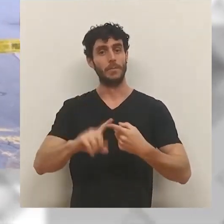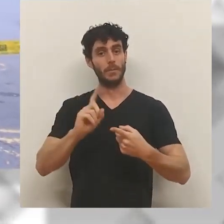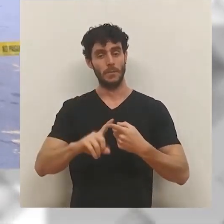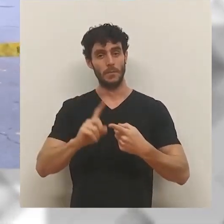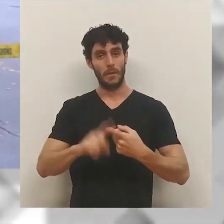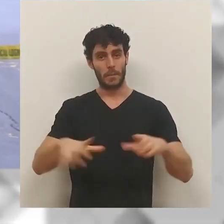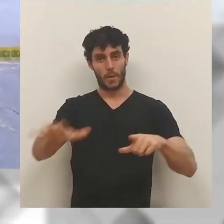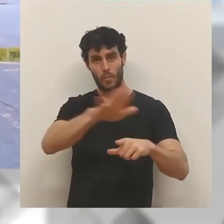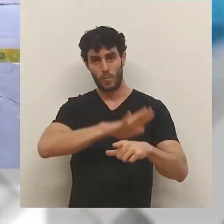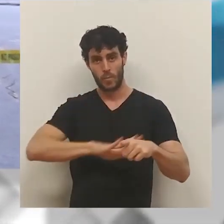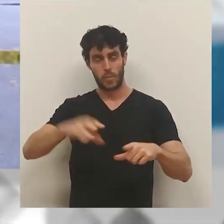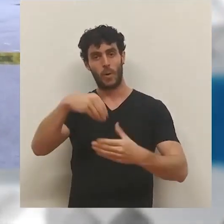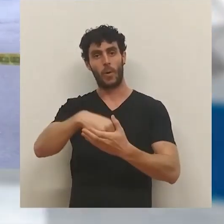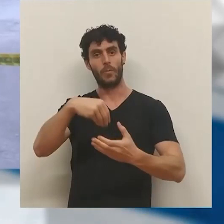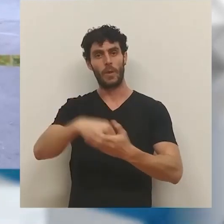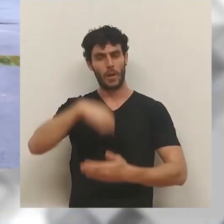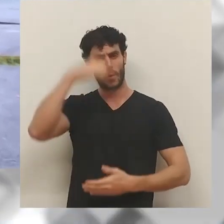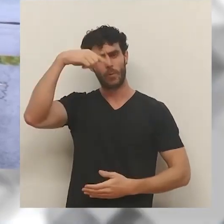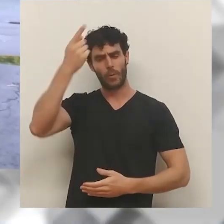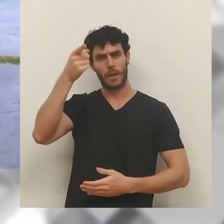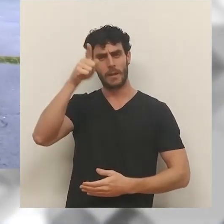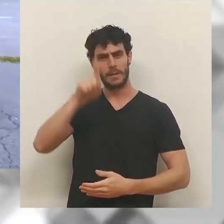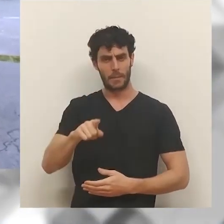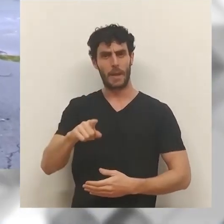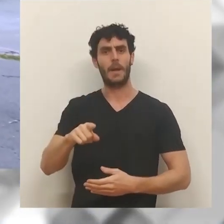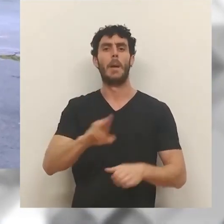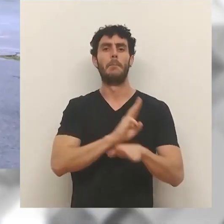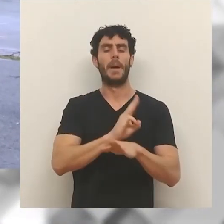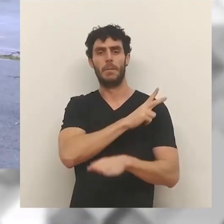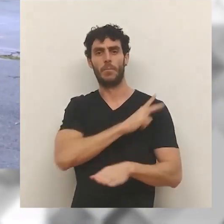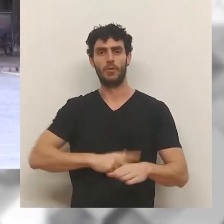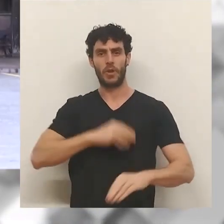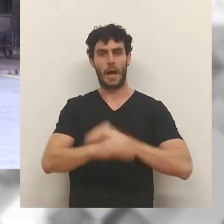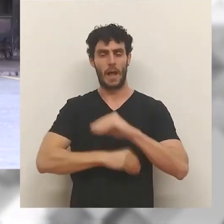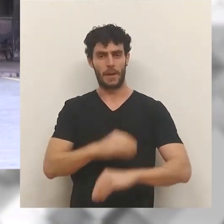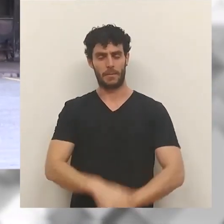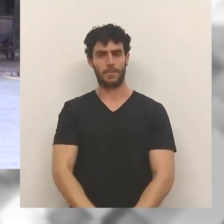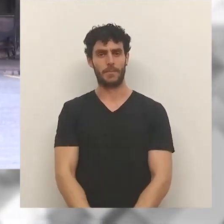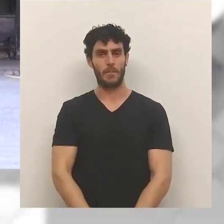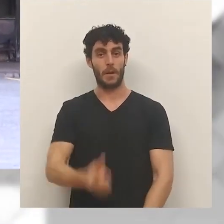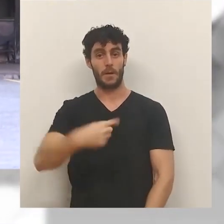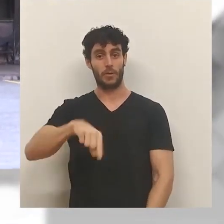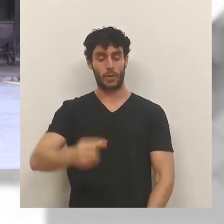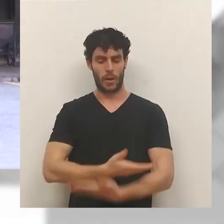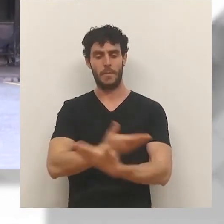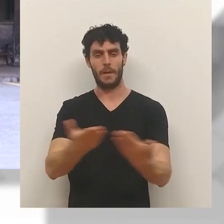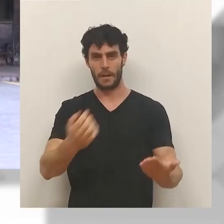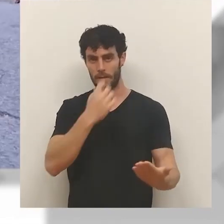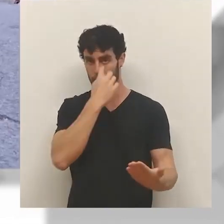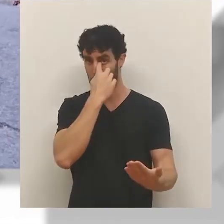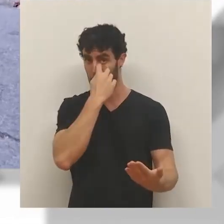fondos europeos. Pero lo primero será dotar su hall, ha dicho, de contenido cultural y destinar las dársenas a un parking provisional.